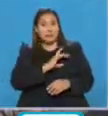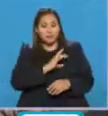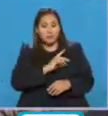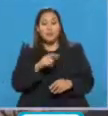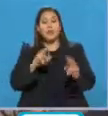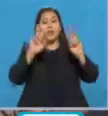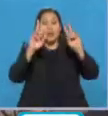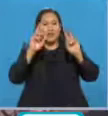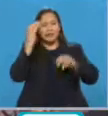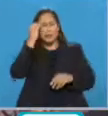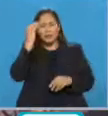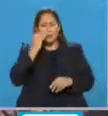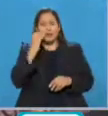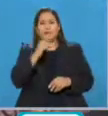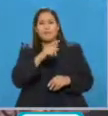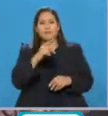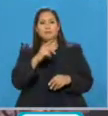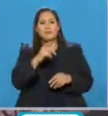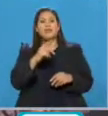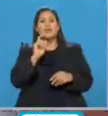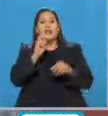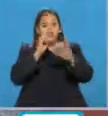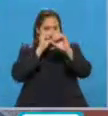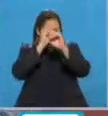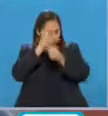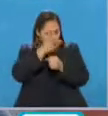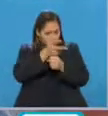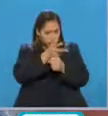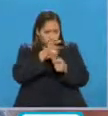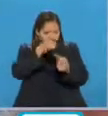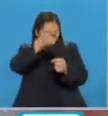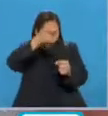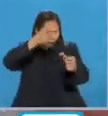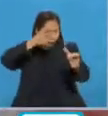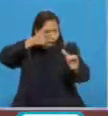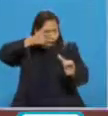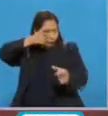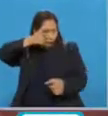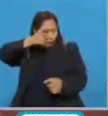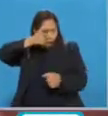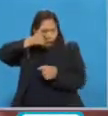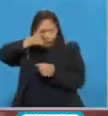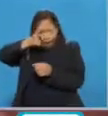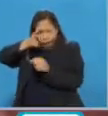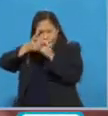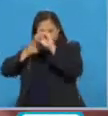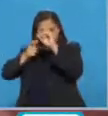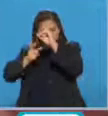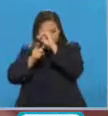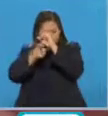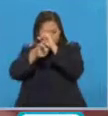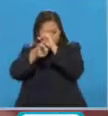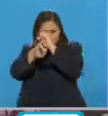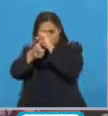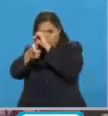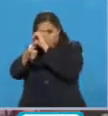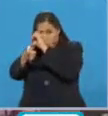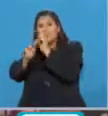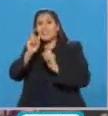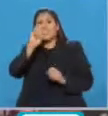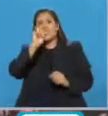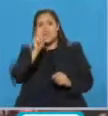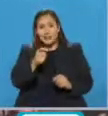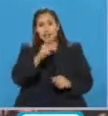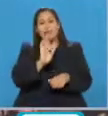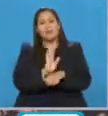el terrible nombre En la mira del francotirador. ¿Qué es eso? Y aparte Terrible es de largo. nombre. En la mira, En la mira del ¿no? francotirador. Mira. ¿De qué trata? Y la